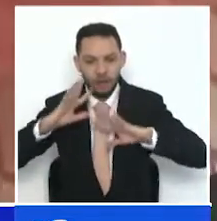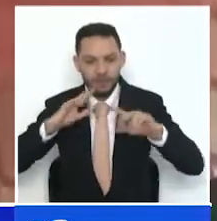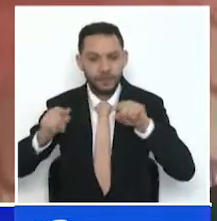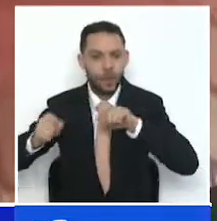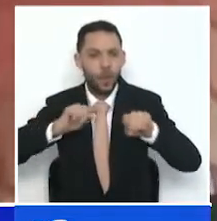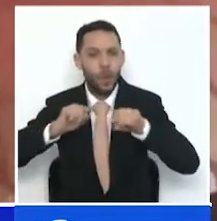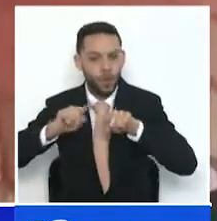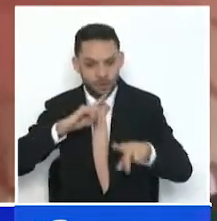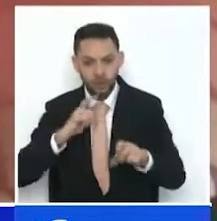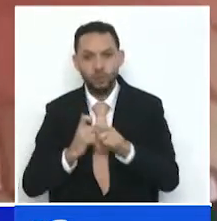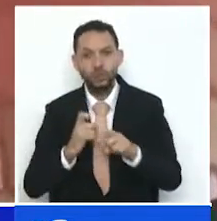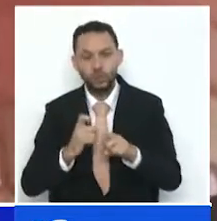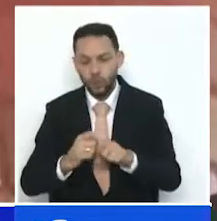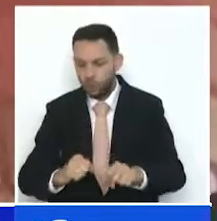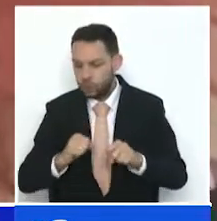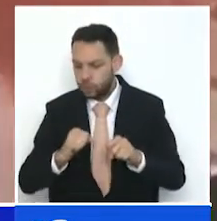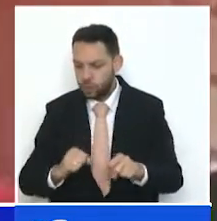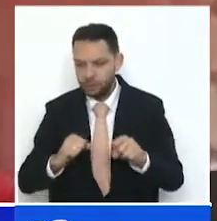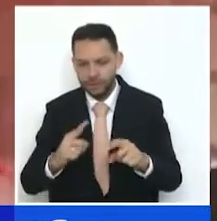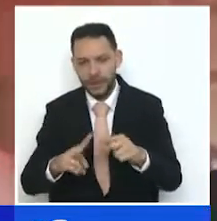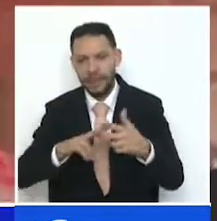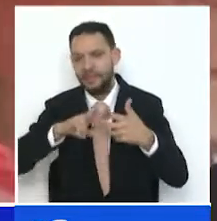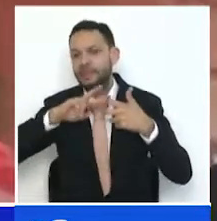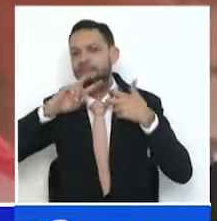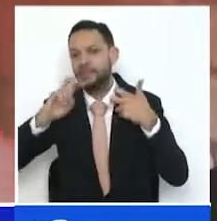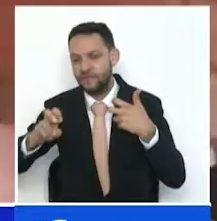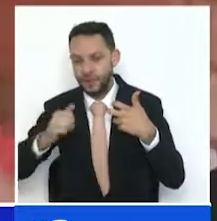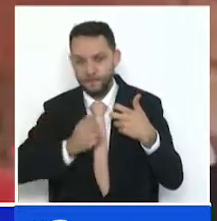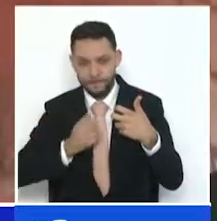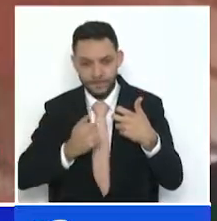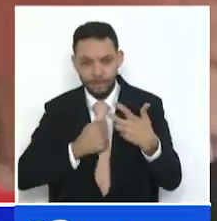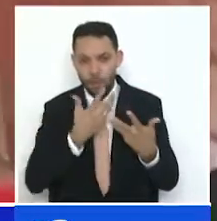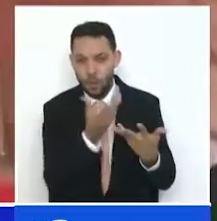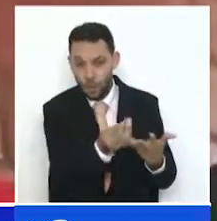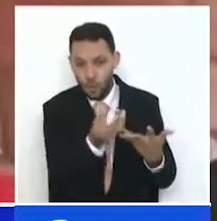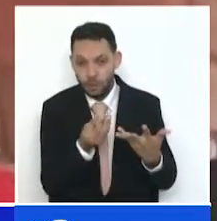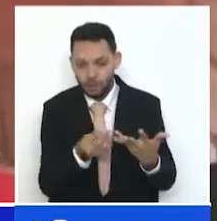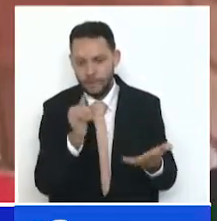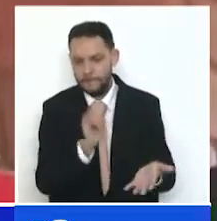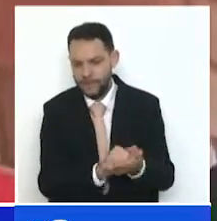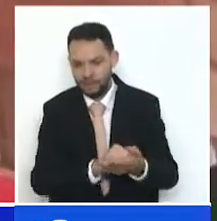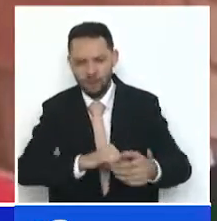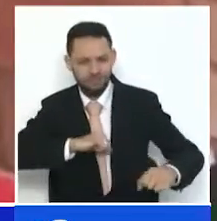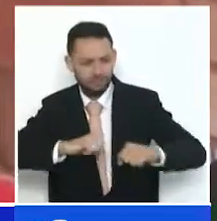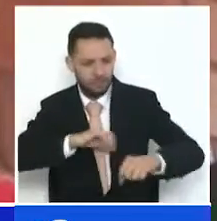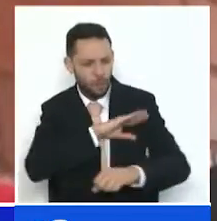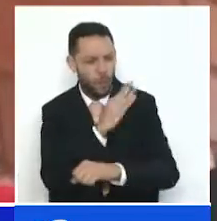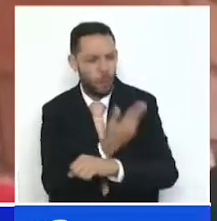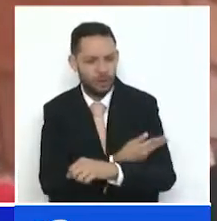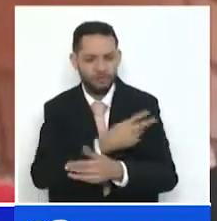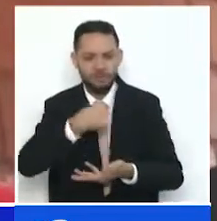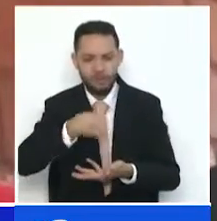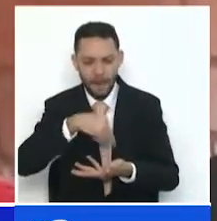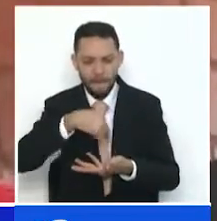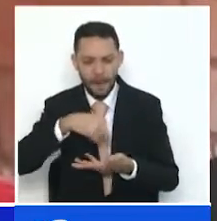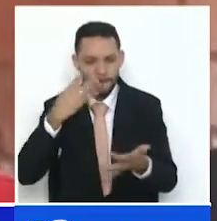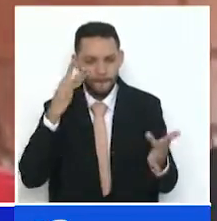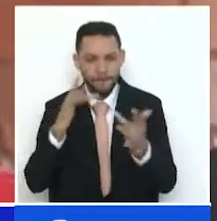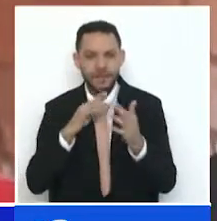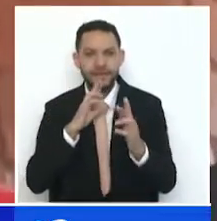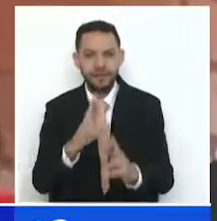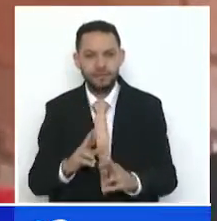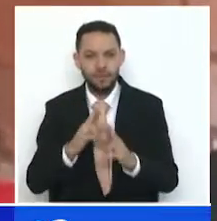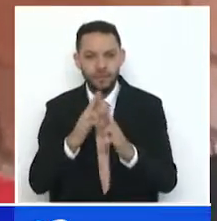poco difícil, había mucho nivel, por ejemplo, en mi categoría, pero sí me siento satisfecha con los resultados, de igual